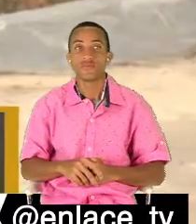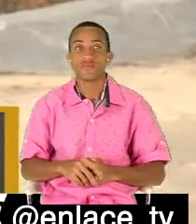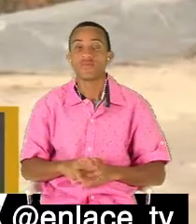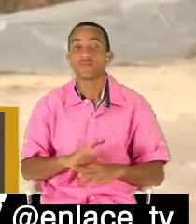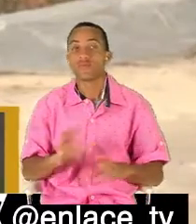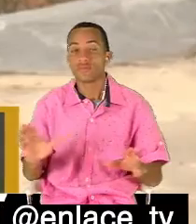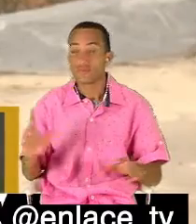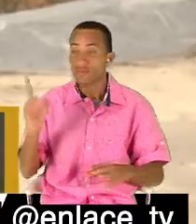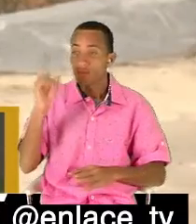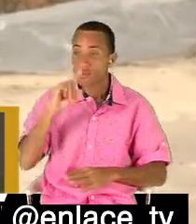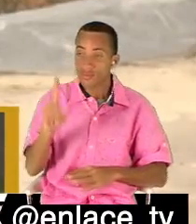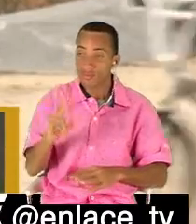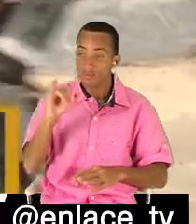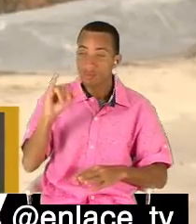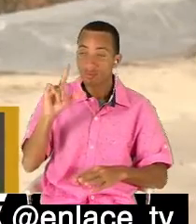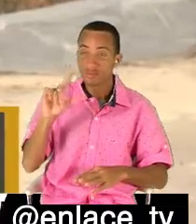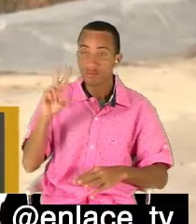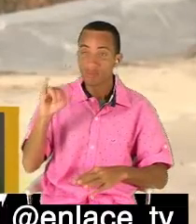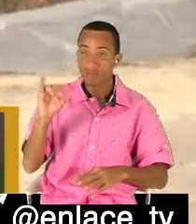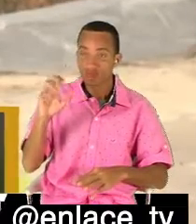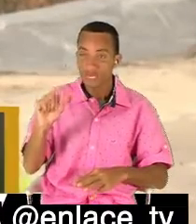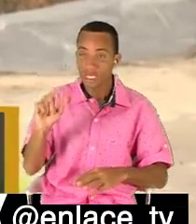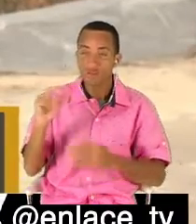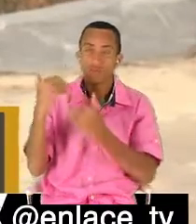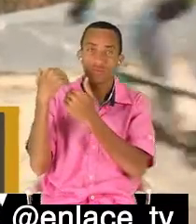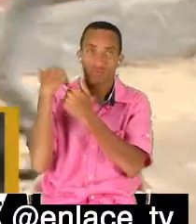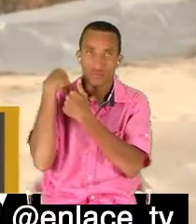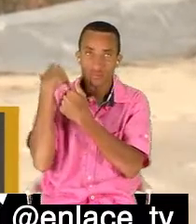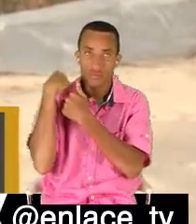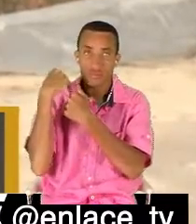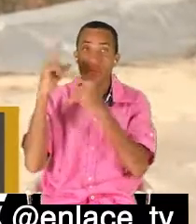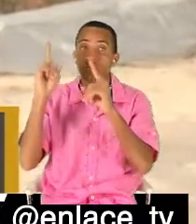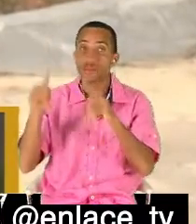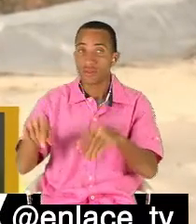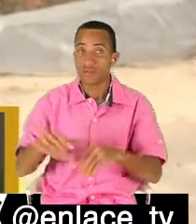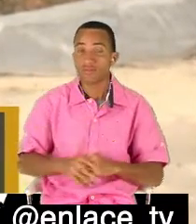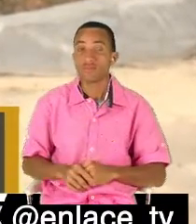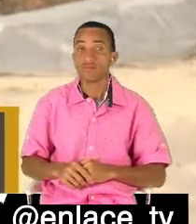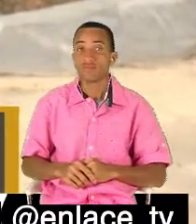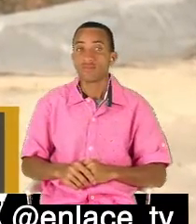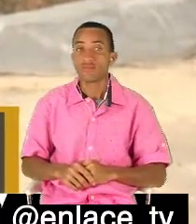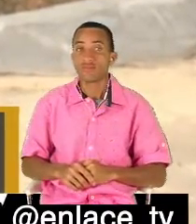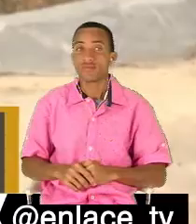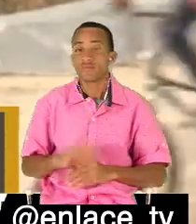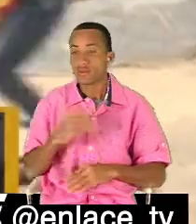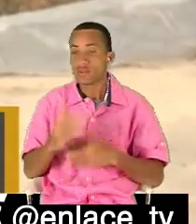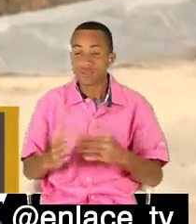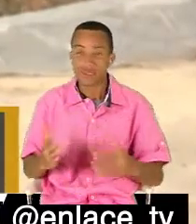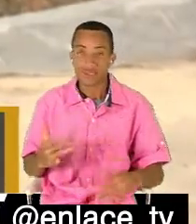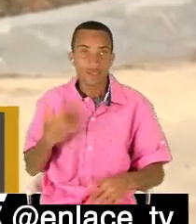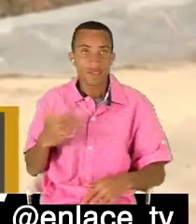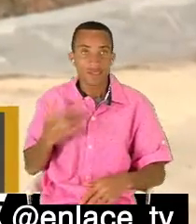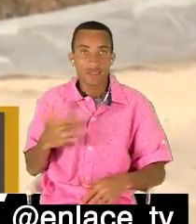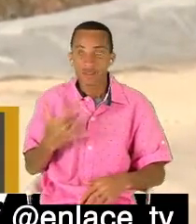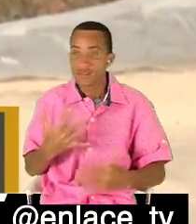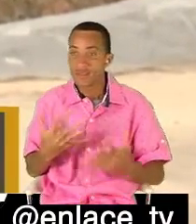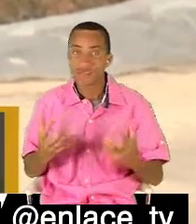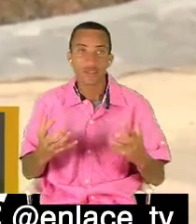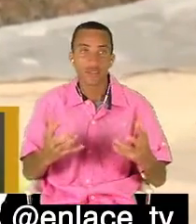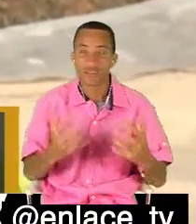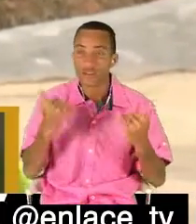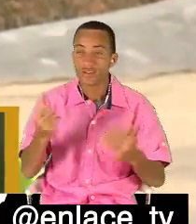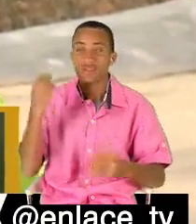ha demostrado mucha responsabilidad y también he estado muy entusiasmada y ahora pues más con este logro